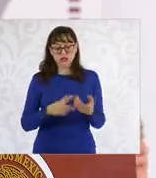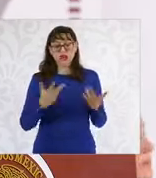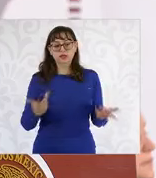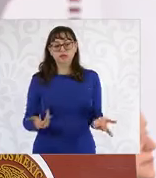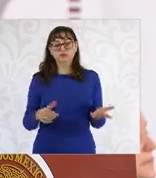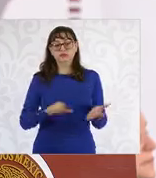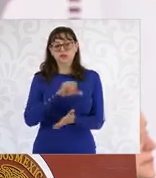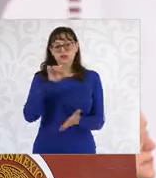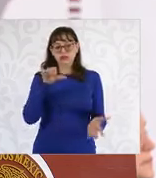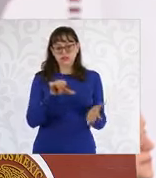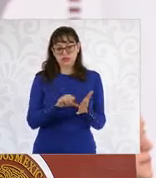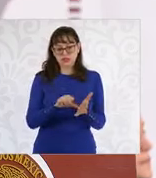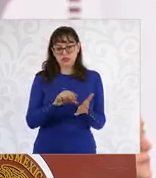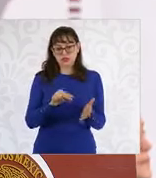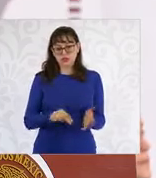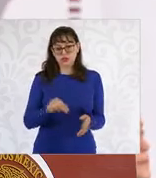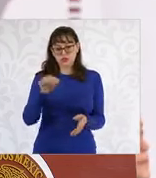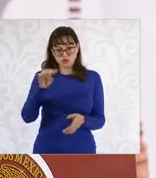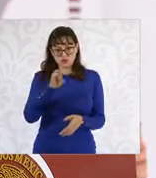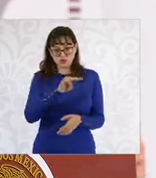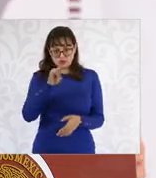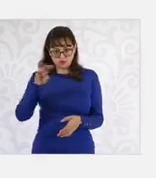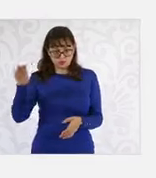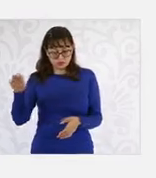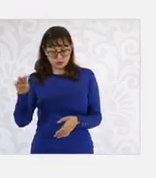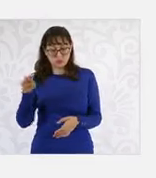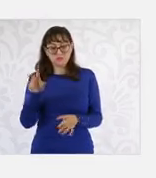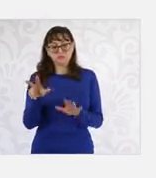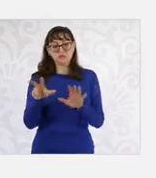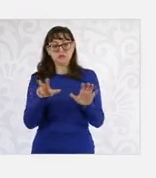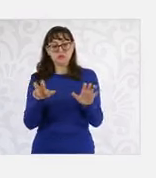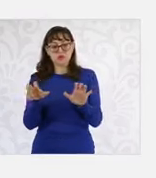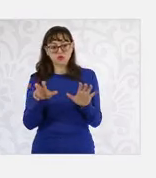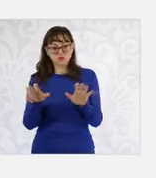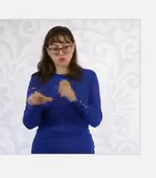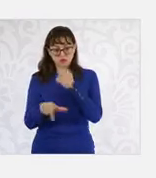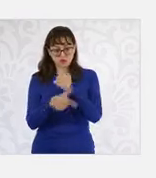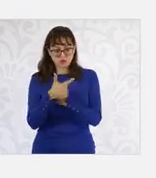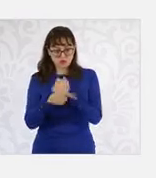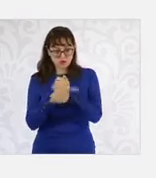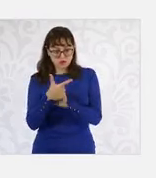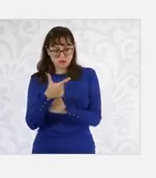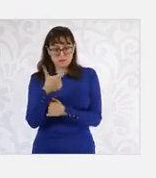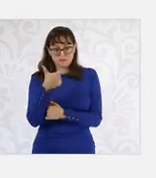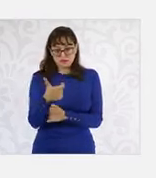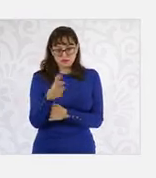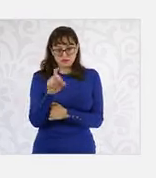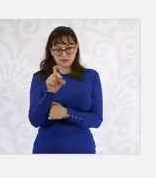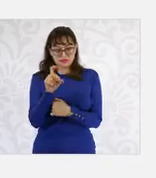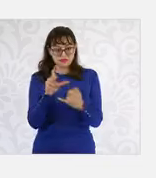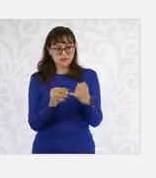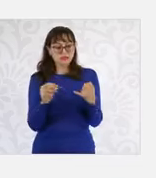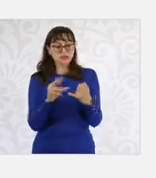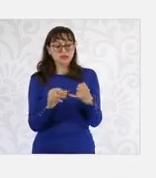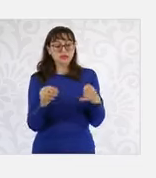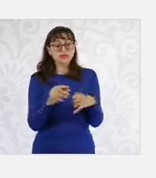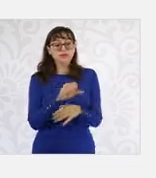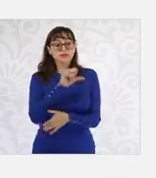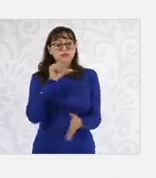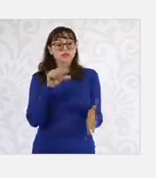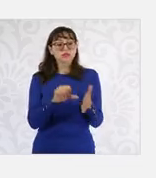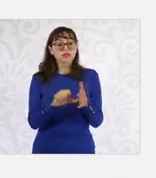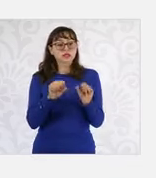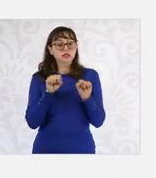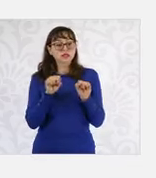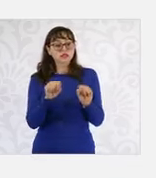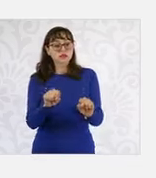Walmart, sucursal Mil Cumbres, en Morelia, Michoacán, 812 pesos con 30 centavos. Zona Centro,